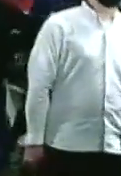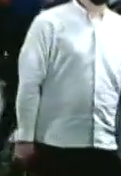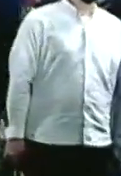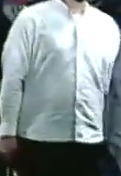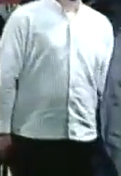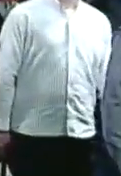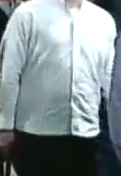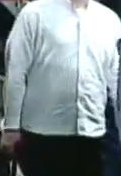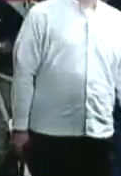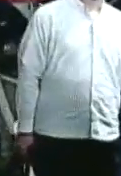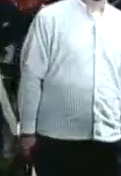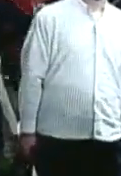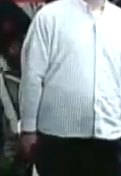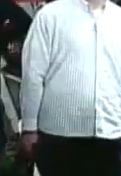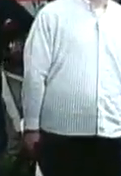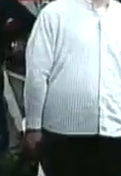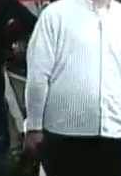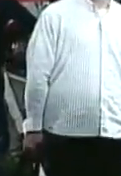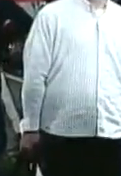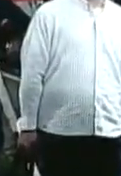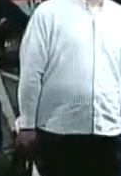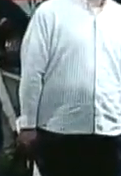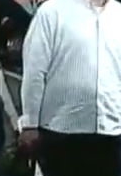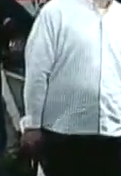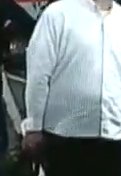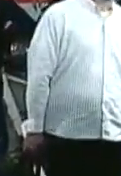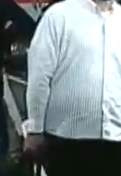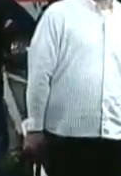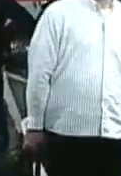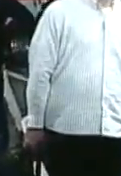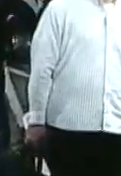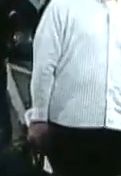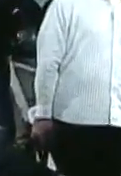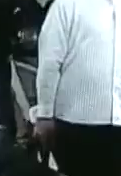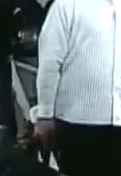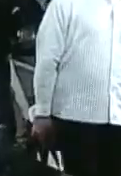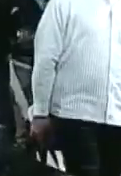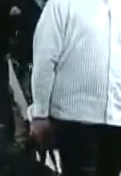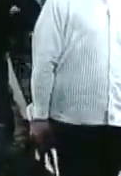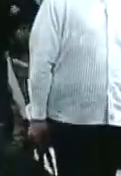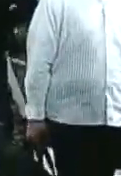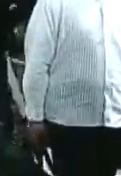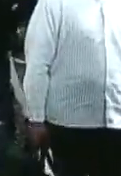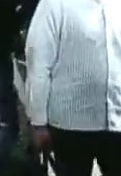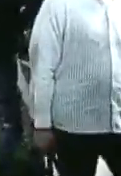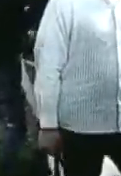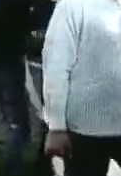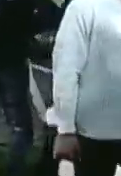¡Fuera!